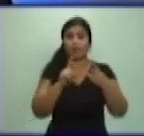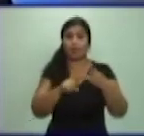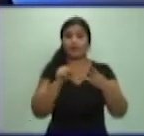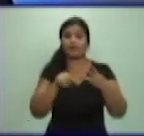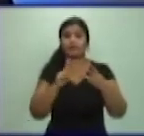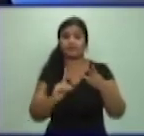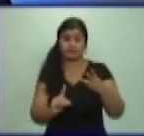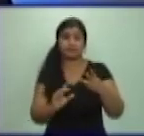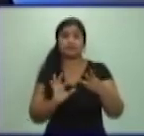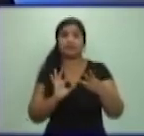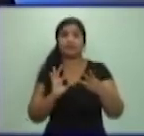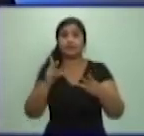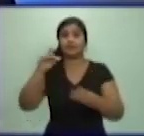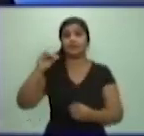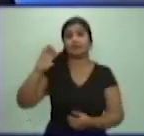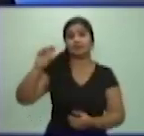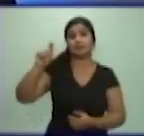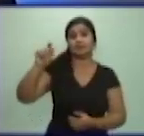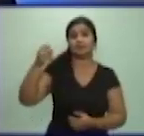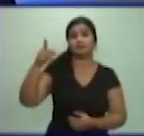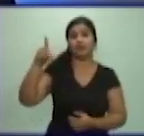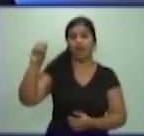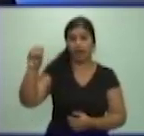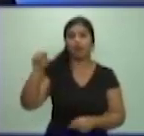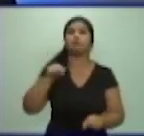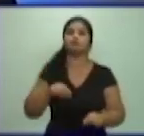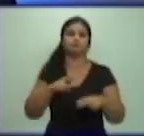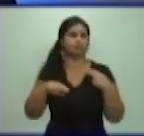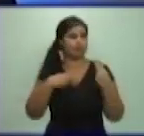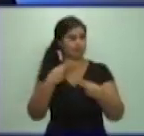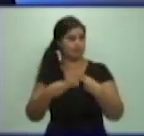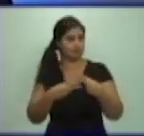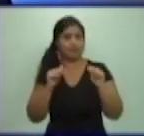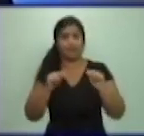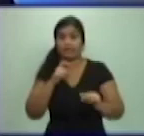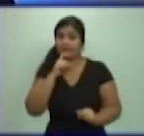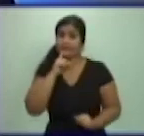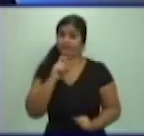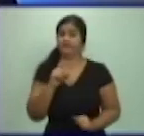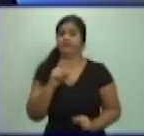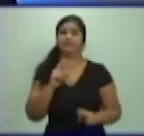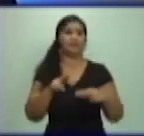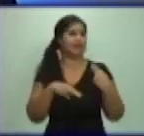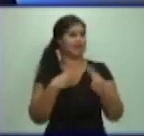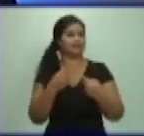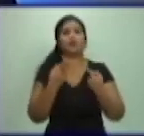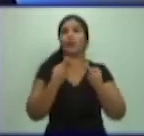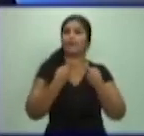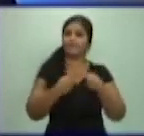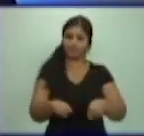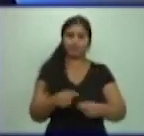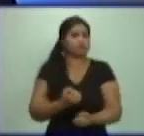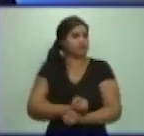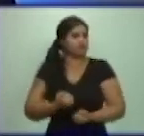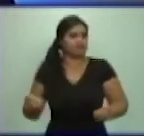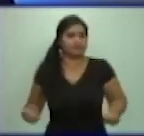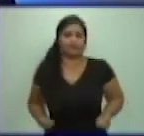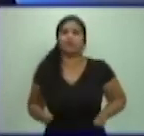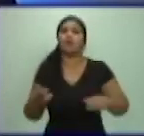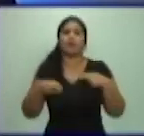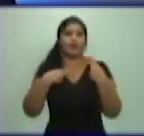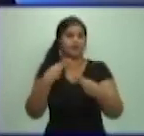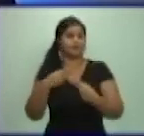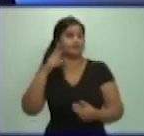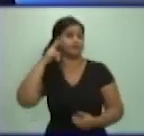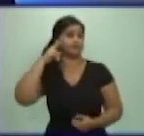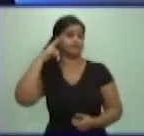a dictar. Yo sé que es un poco complejo dictar desde acá, desde la televisión, pero bueno, trataremos de hacer todo lo posible.